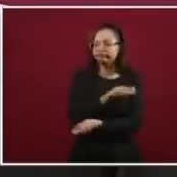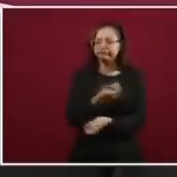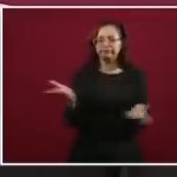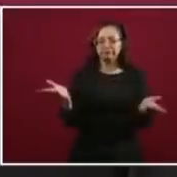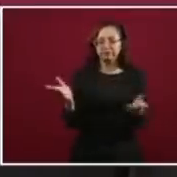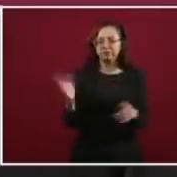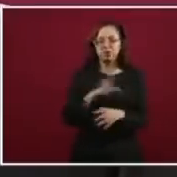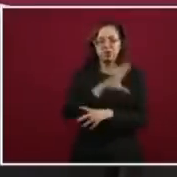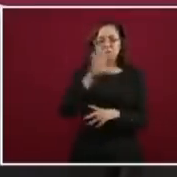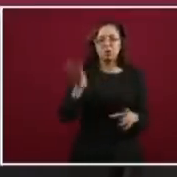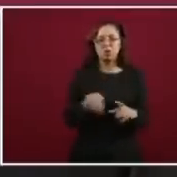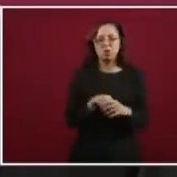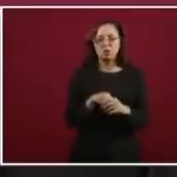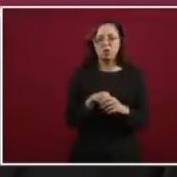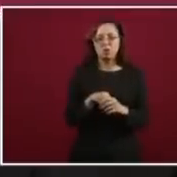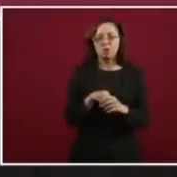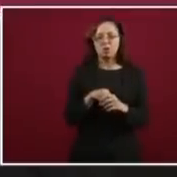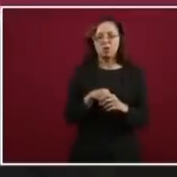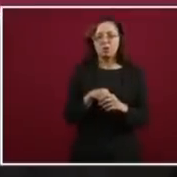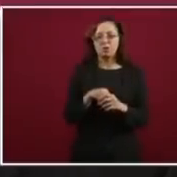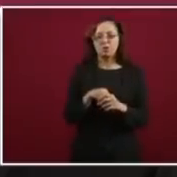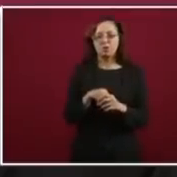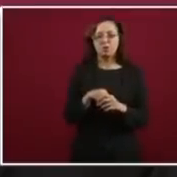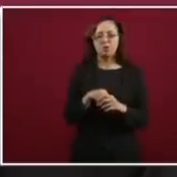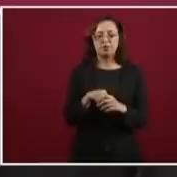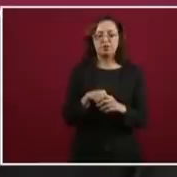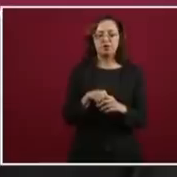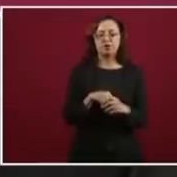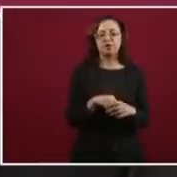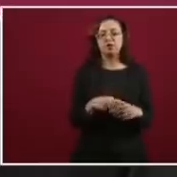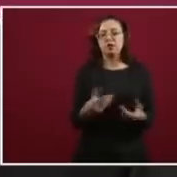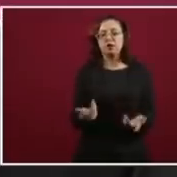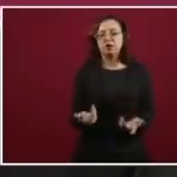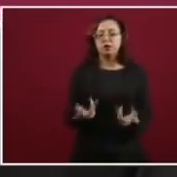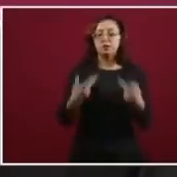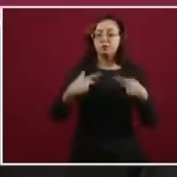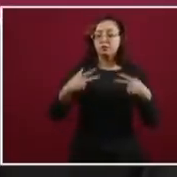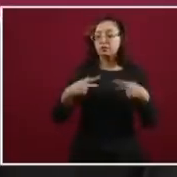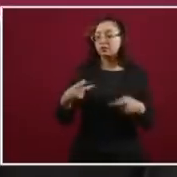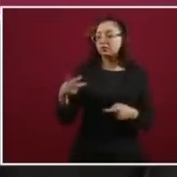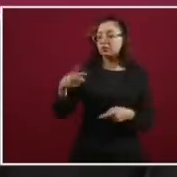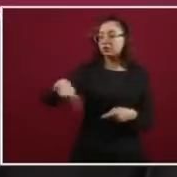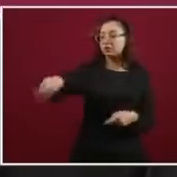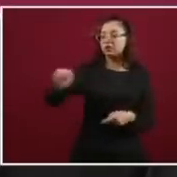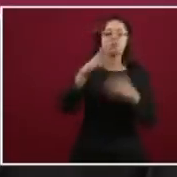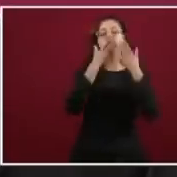todas la población que no tiene seguridad social